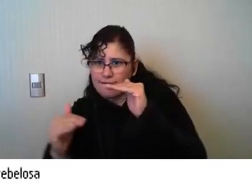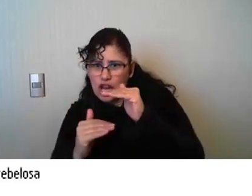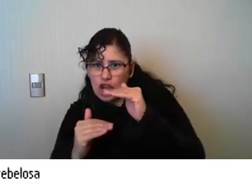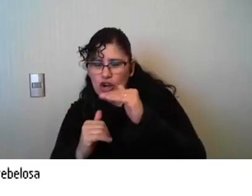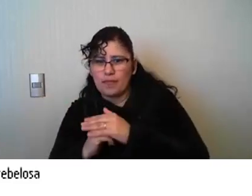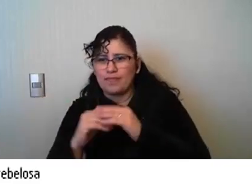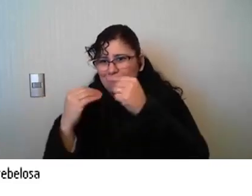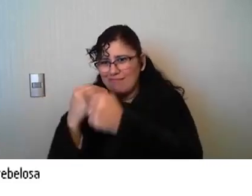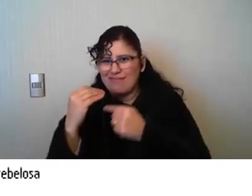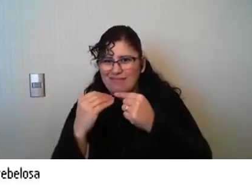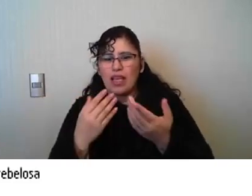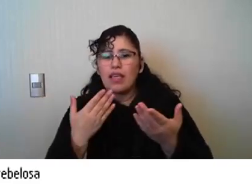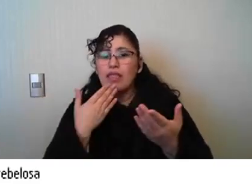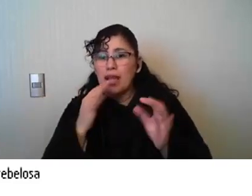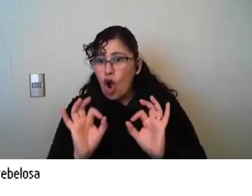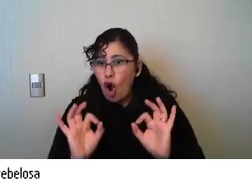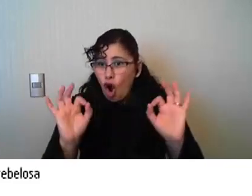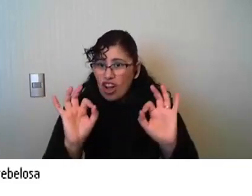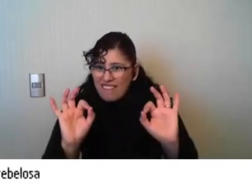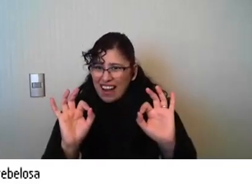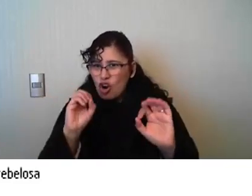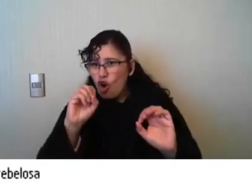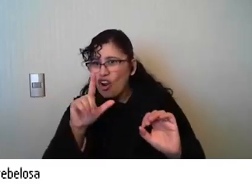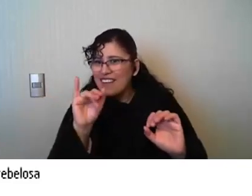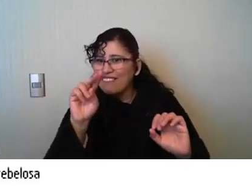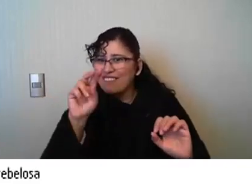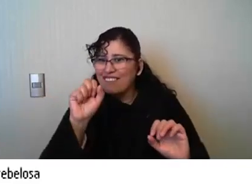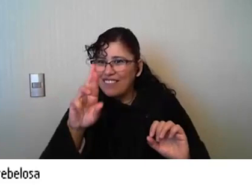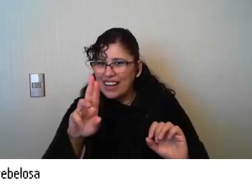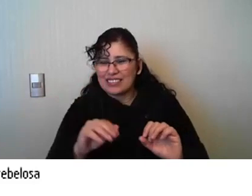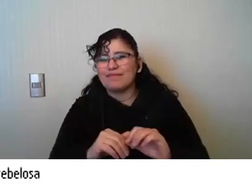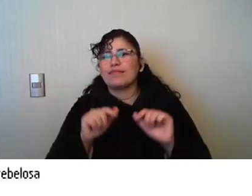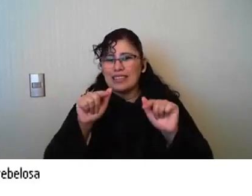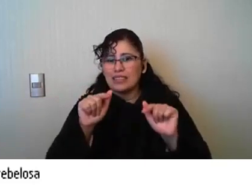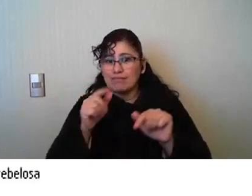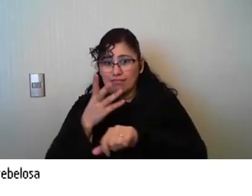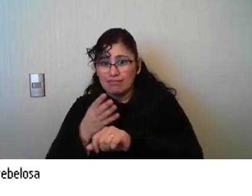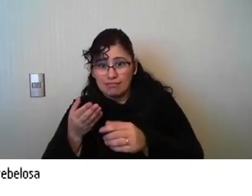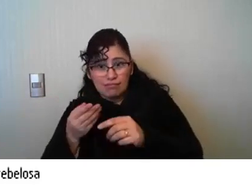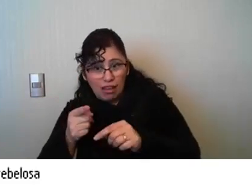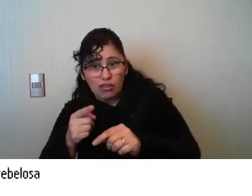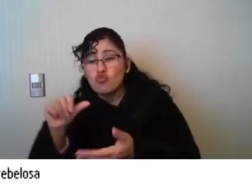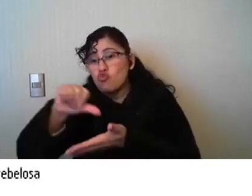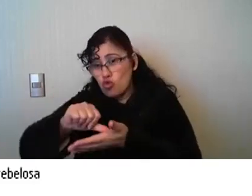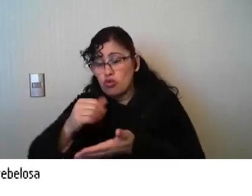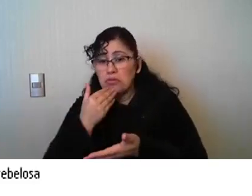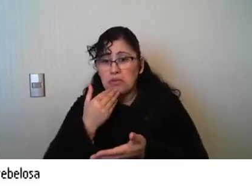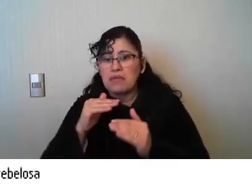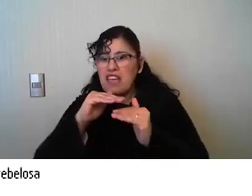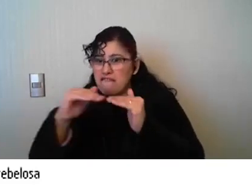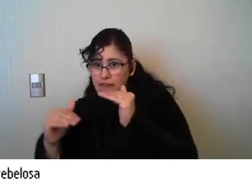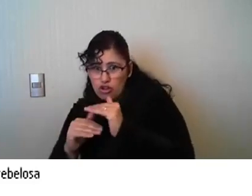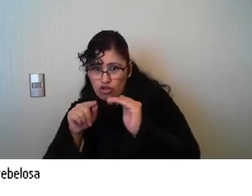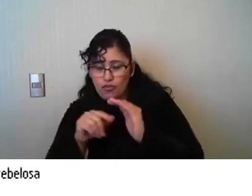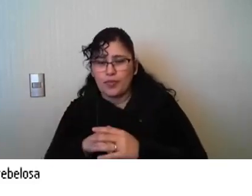Aparece el núcleo olivar inferior. Recuerden que es el que produce la oliva en la cara anterior del bulbo.